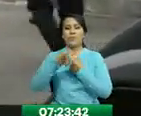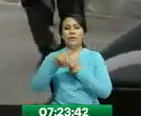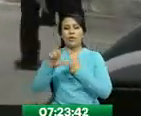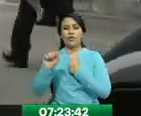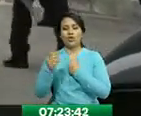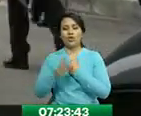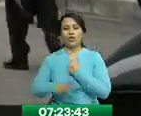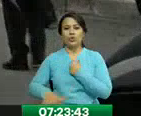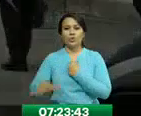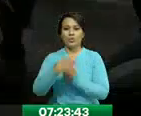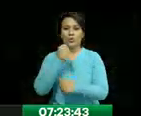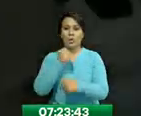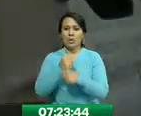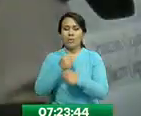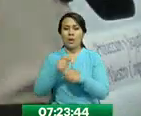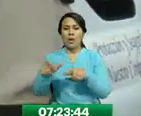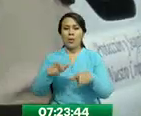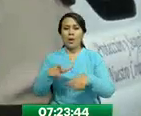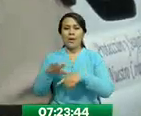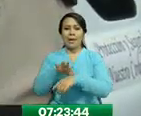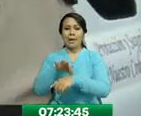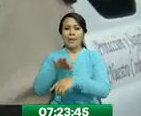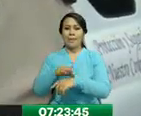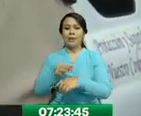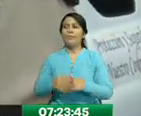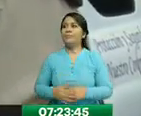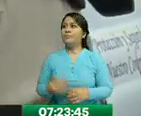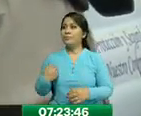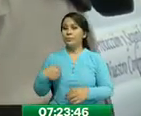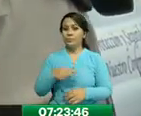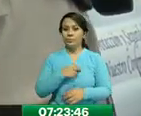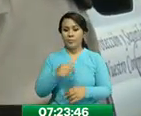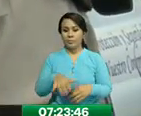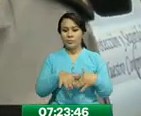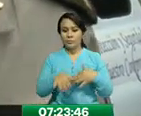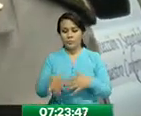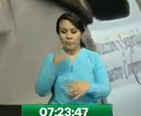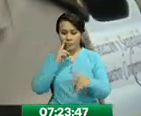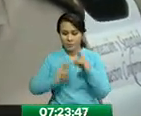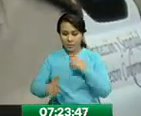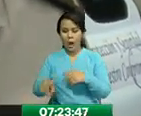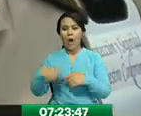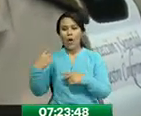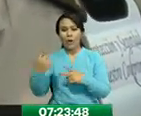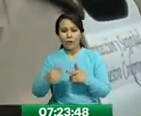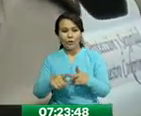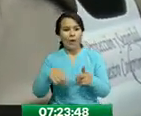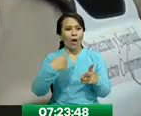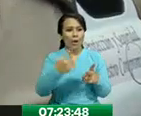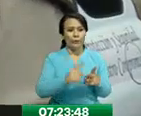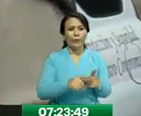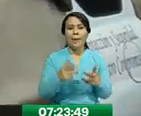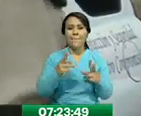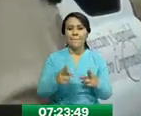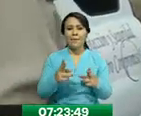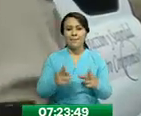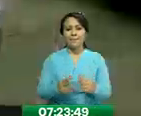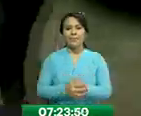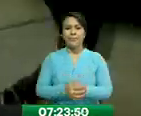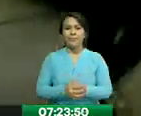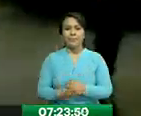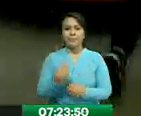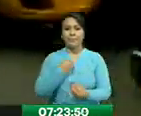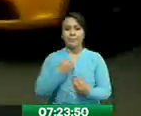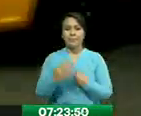este sector del cantón Quevedo. Estamos también tratando de vincular a esta gente con otros delitos que se produjo en el lugar, con las mismas características,